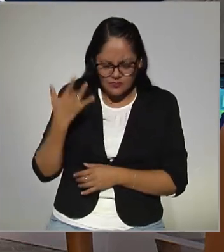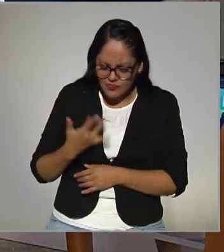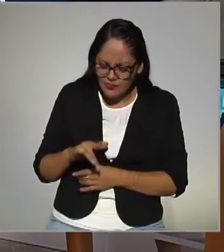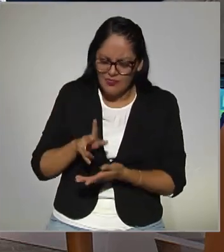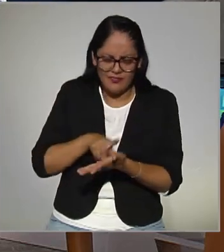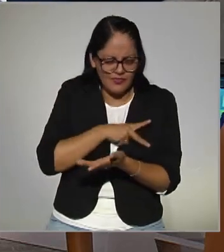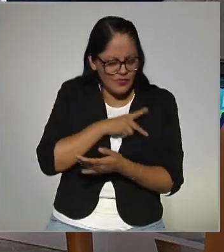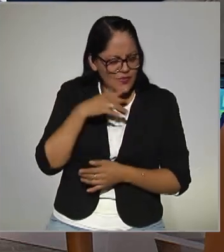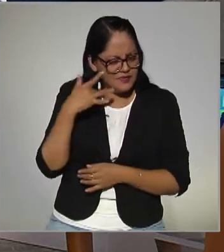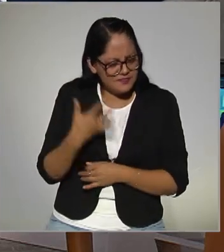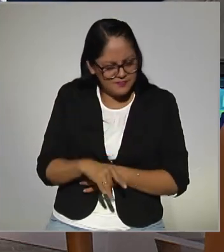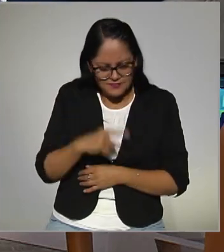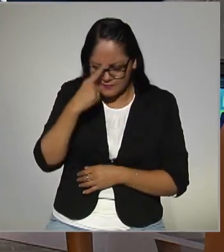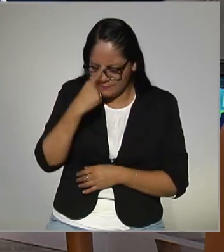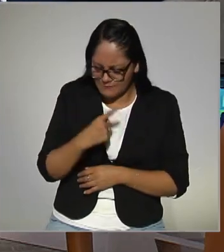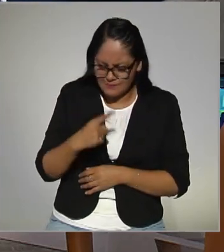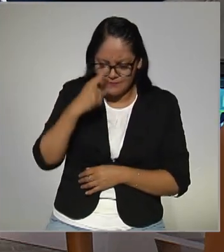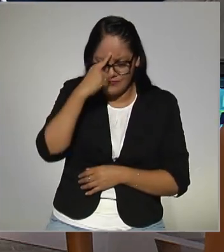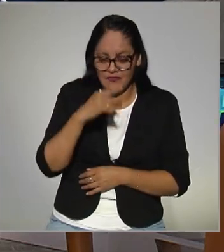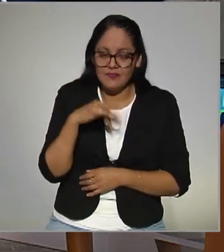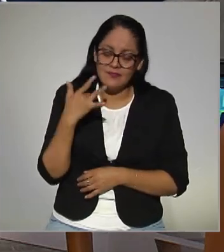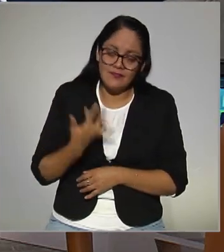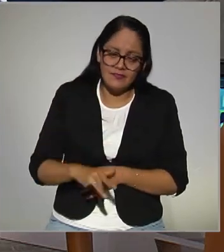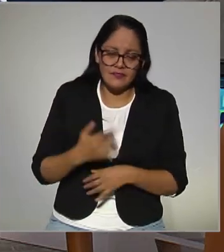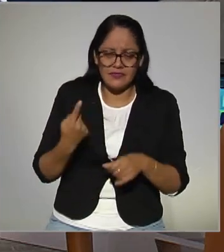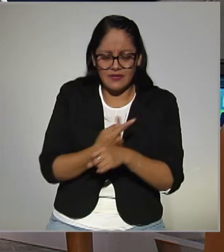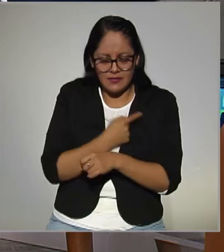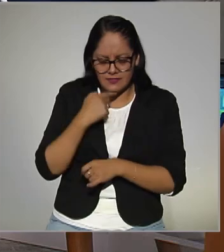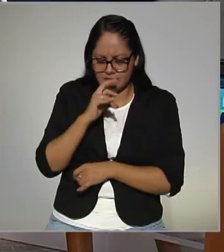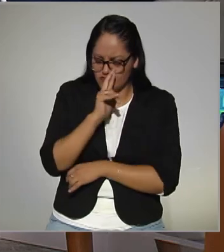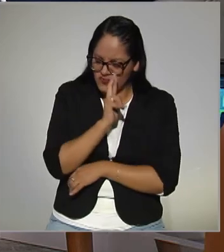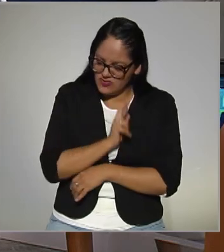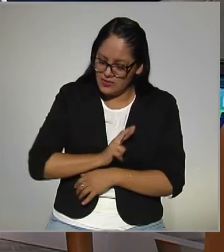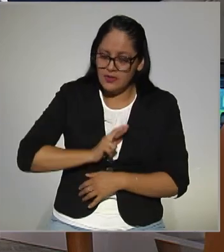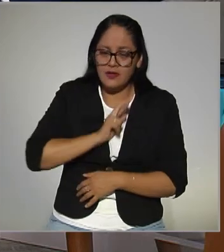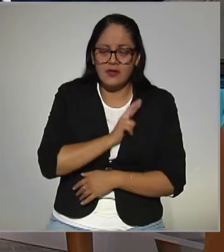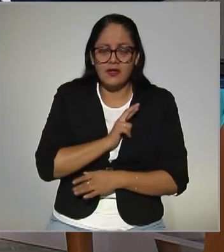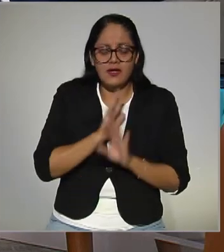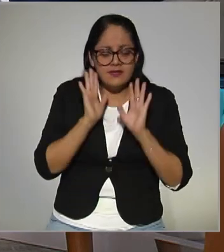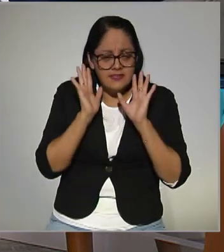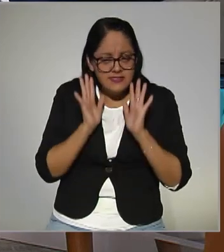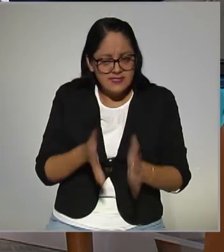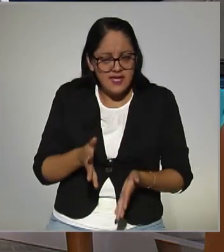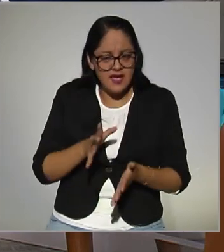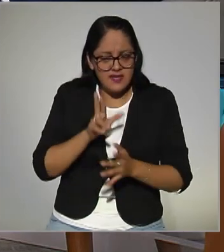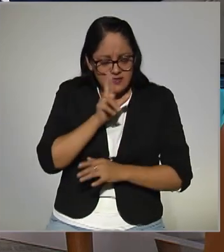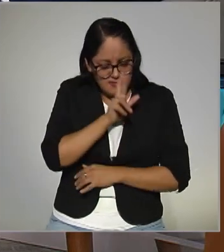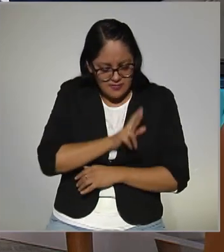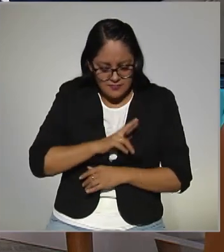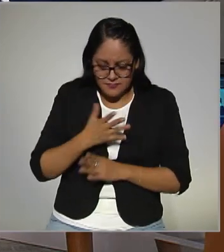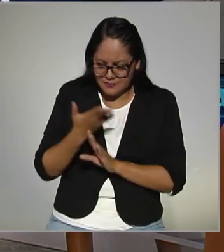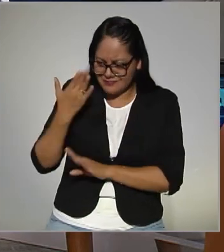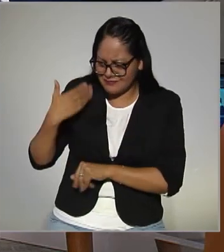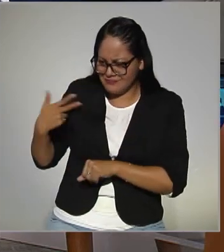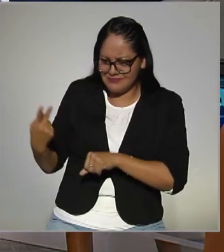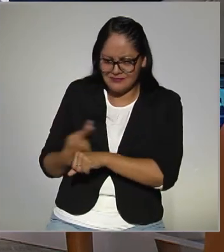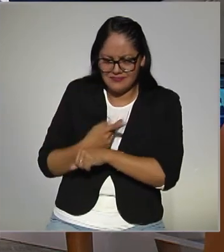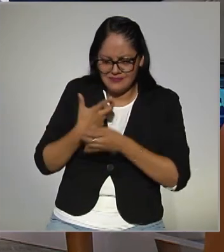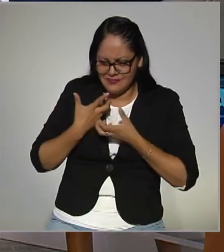morder ese dolor, es lo que me pasó. Ya me pasó el dolor, ya me pasó el